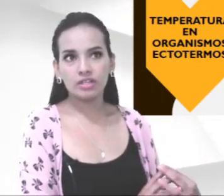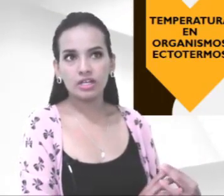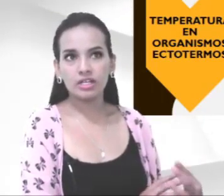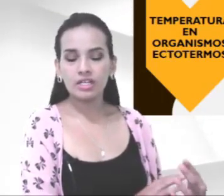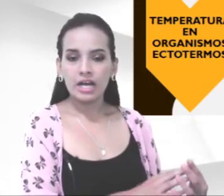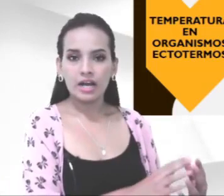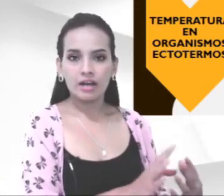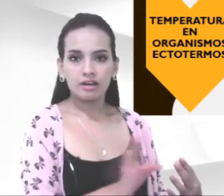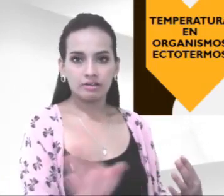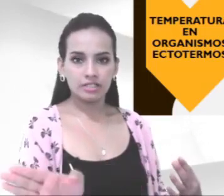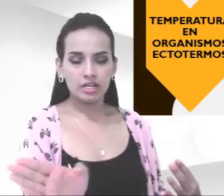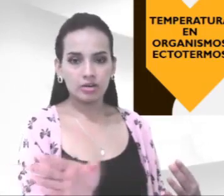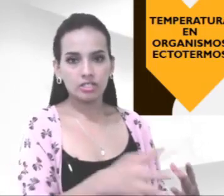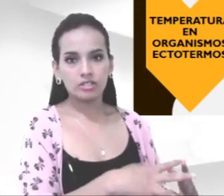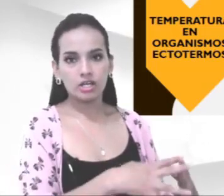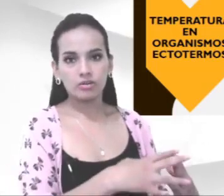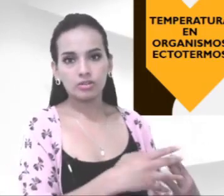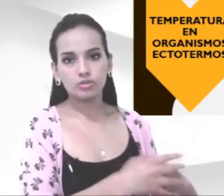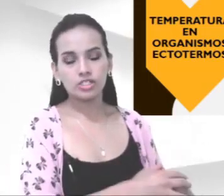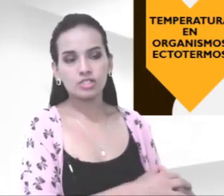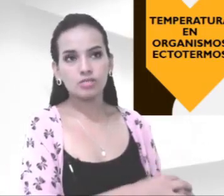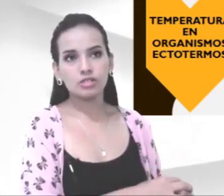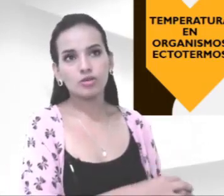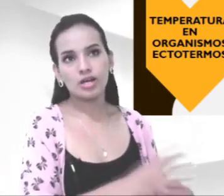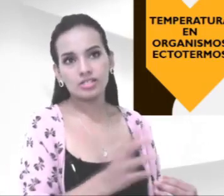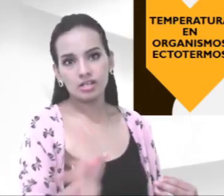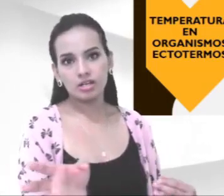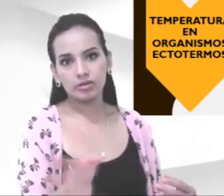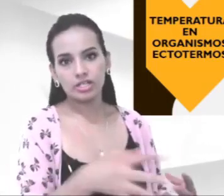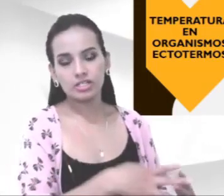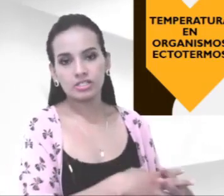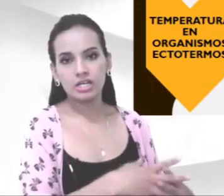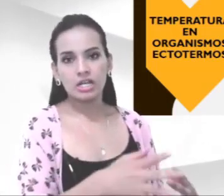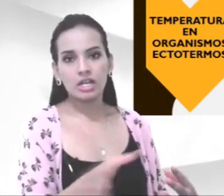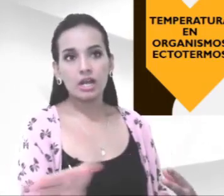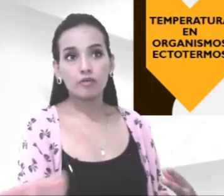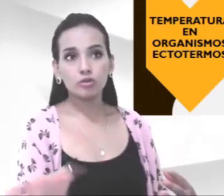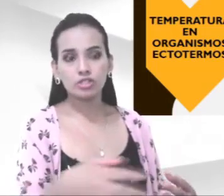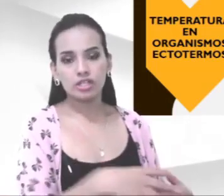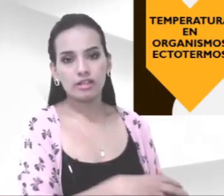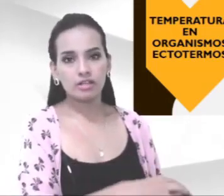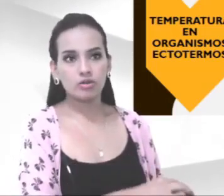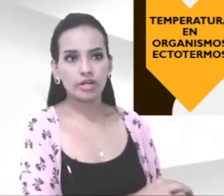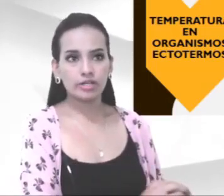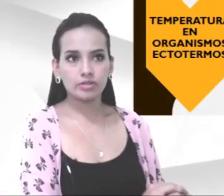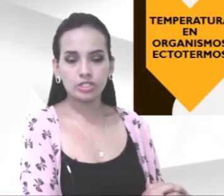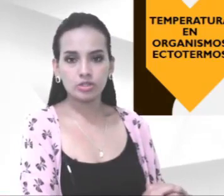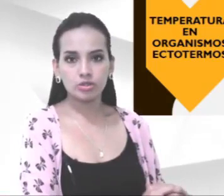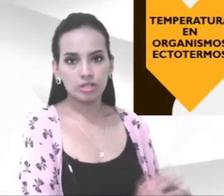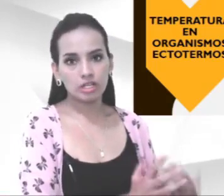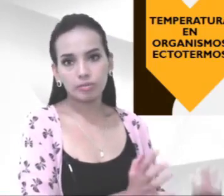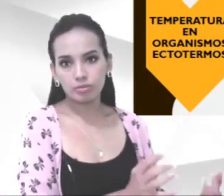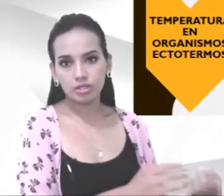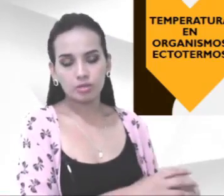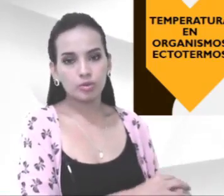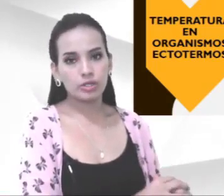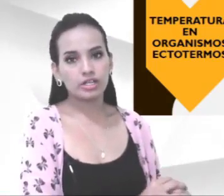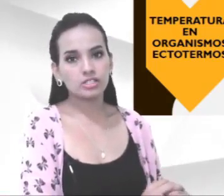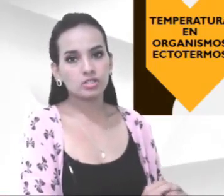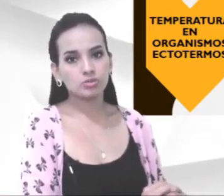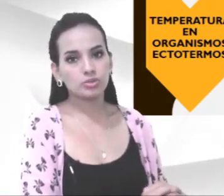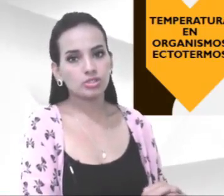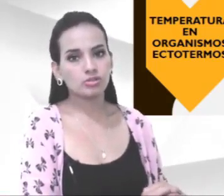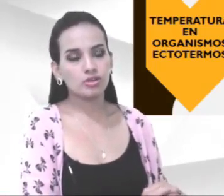está en una ventana y se ha orientado en su crecimiento hacia lo que es la búsqueda de los rayos del sol que le permite